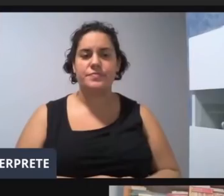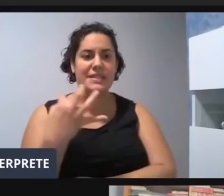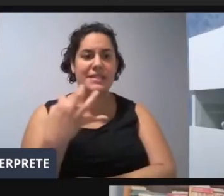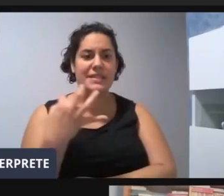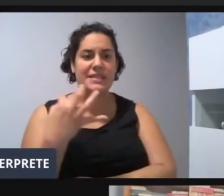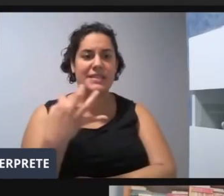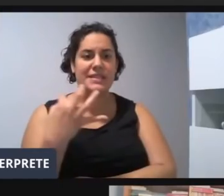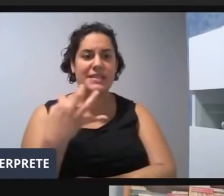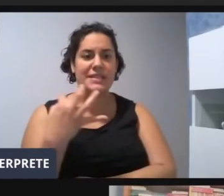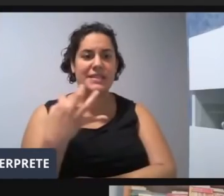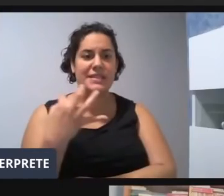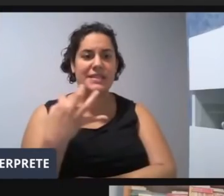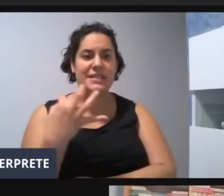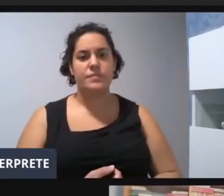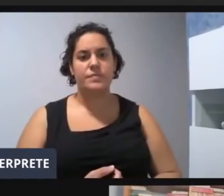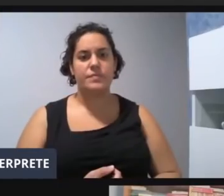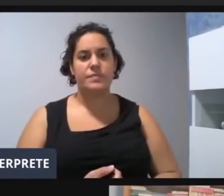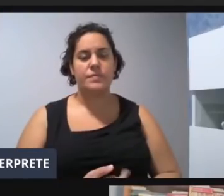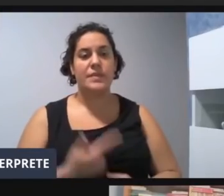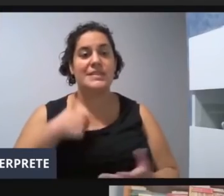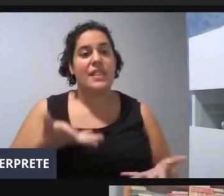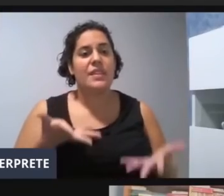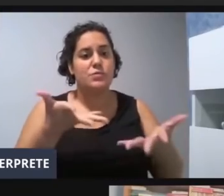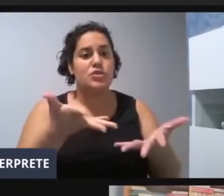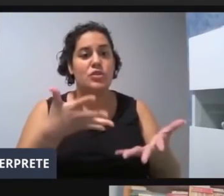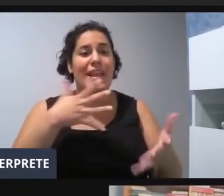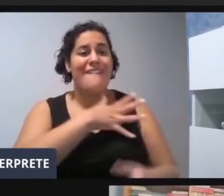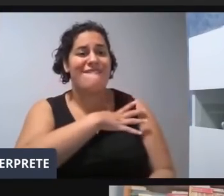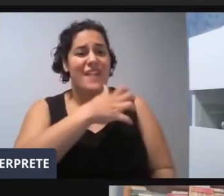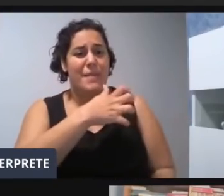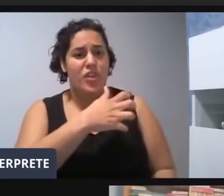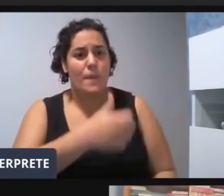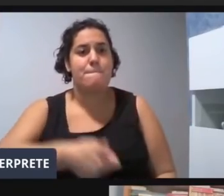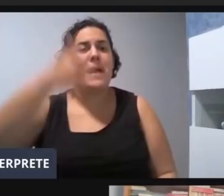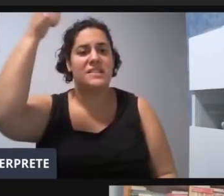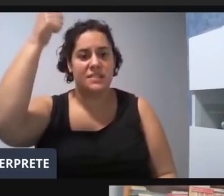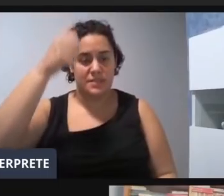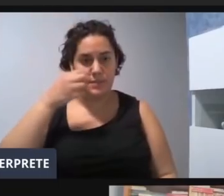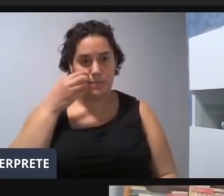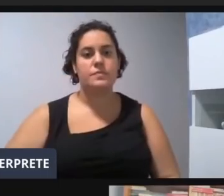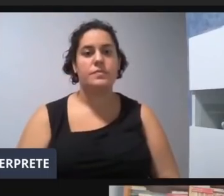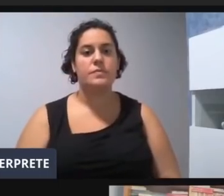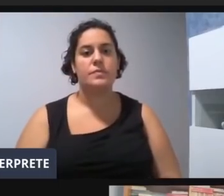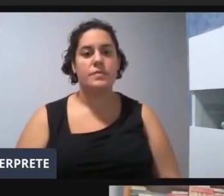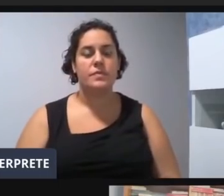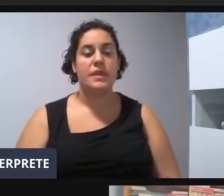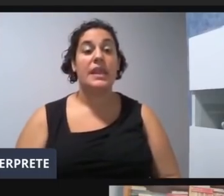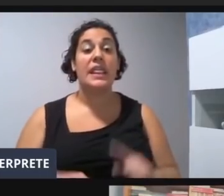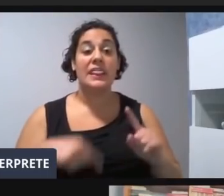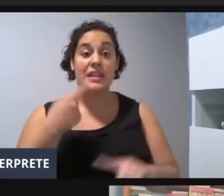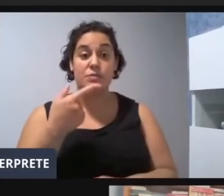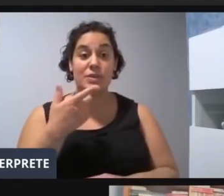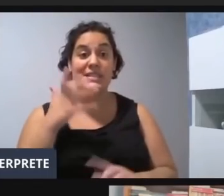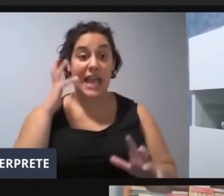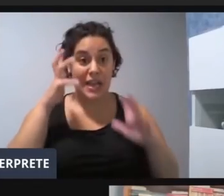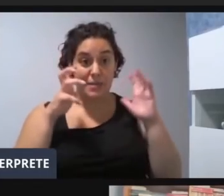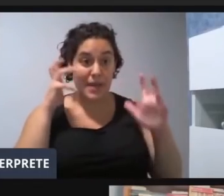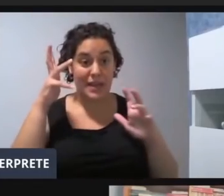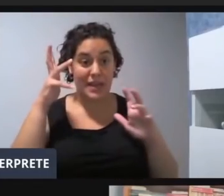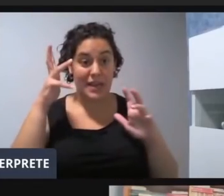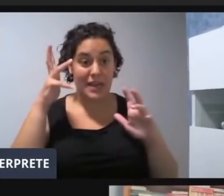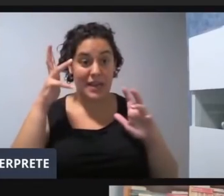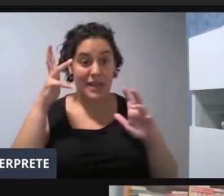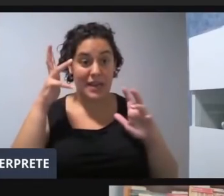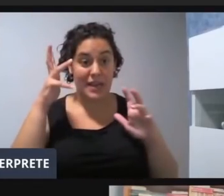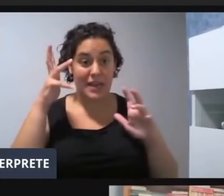inflamación. Y si predisponen a mayor inflamación, cuando luego se infecta a esos animales con el coronavirus, la